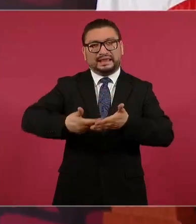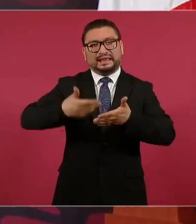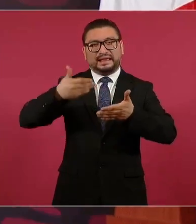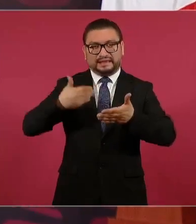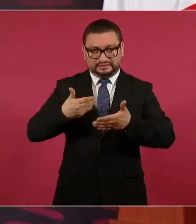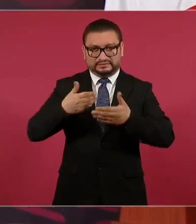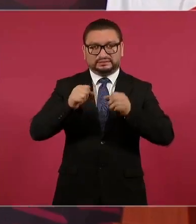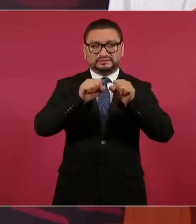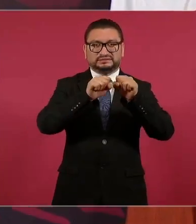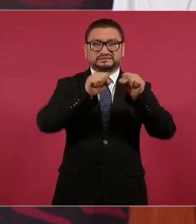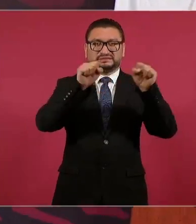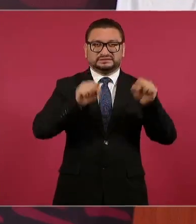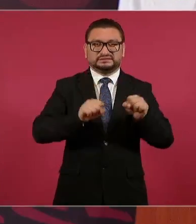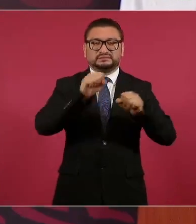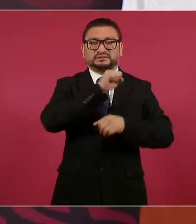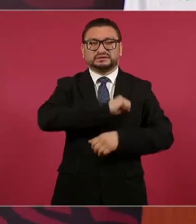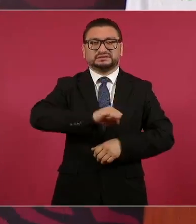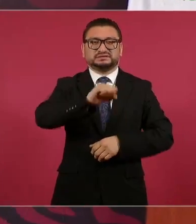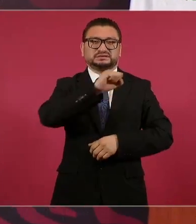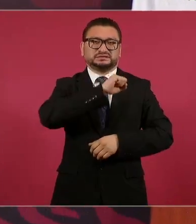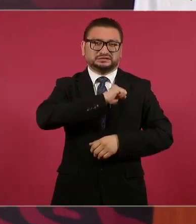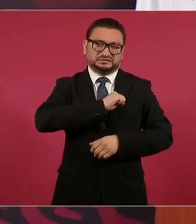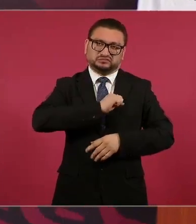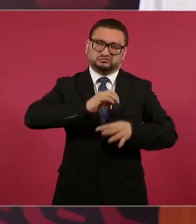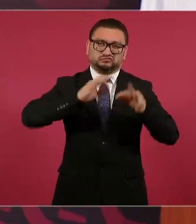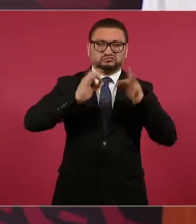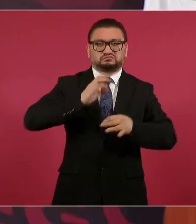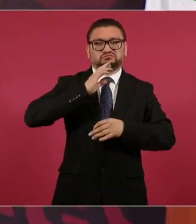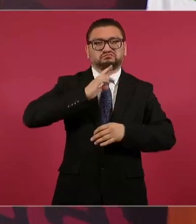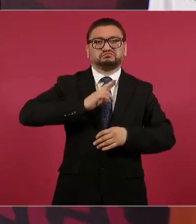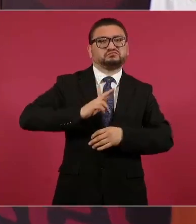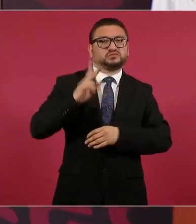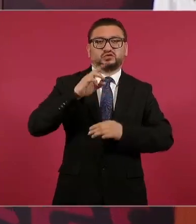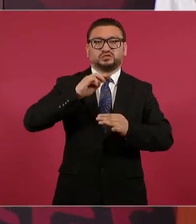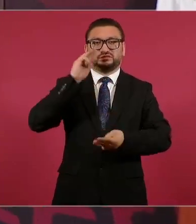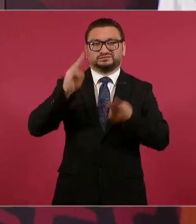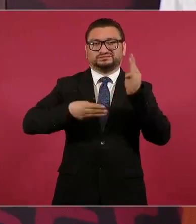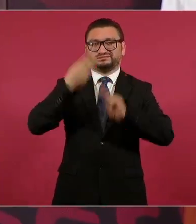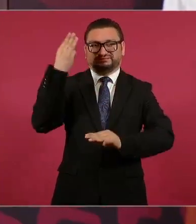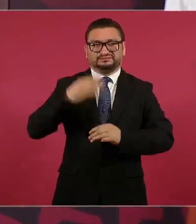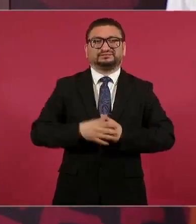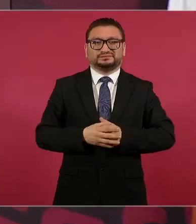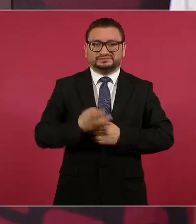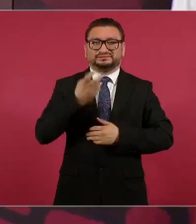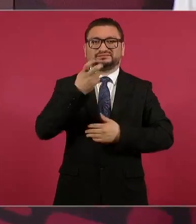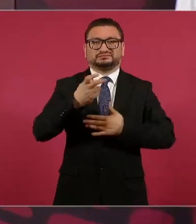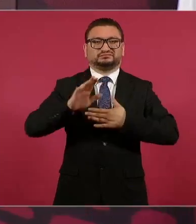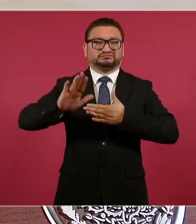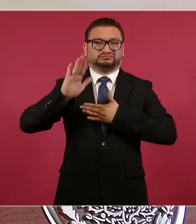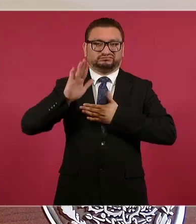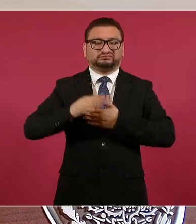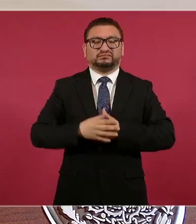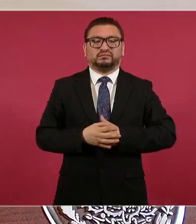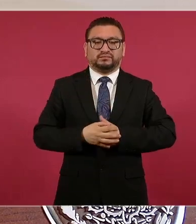mejor sistema de salud pública del mundo. Ese es el compromiso.